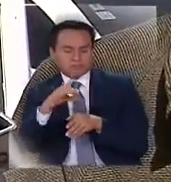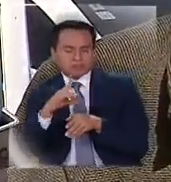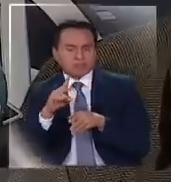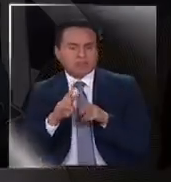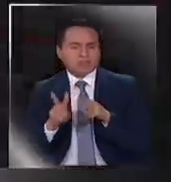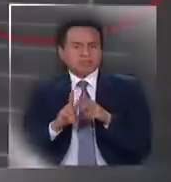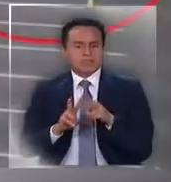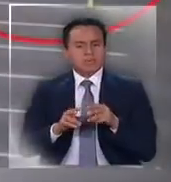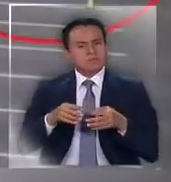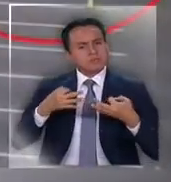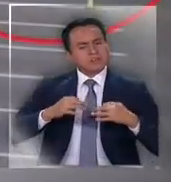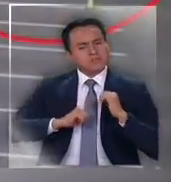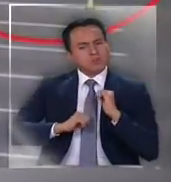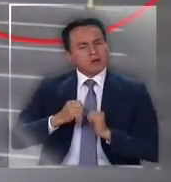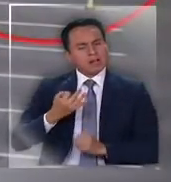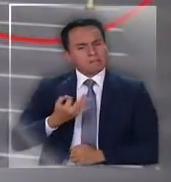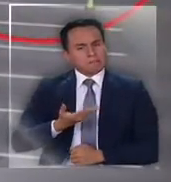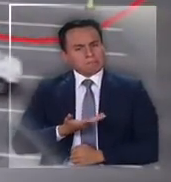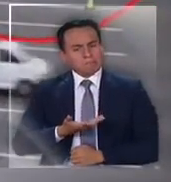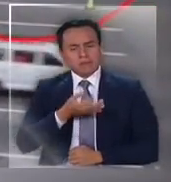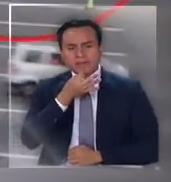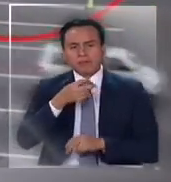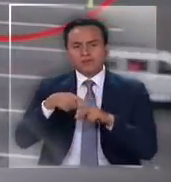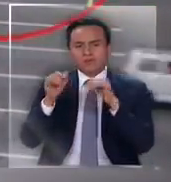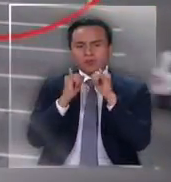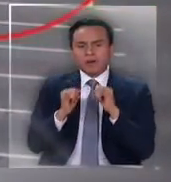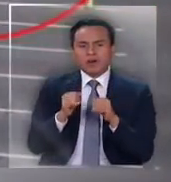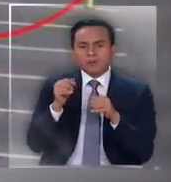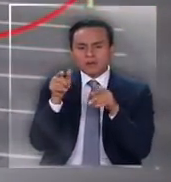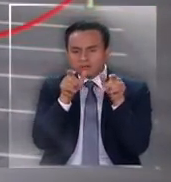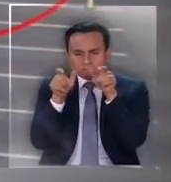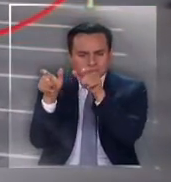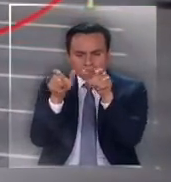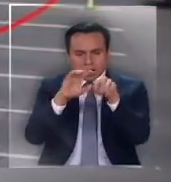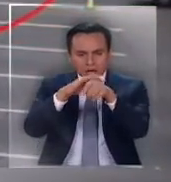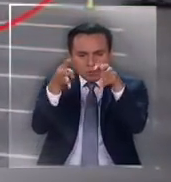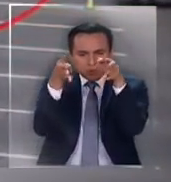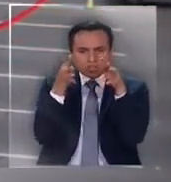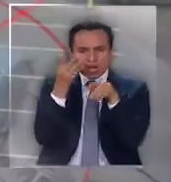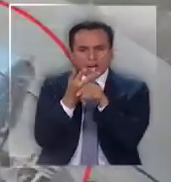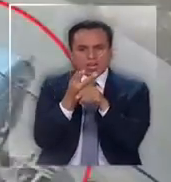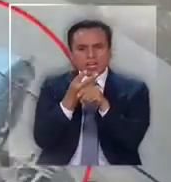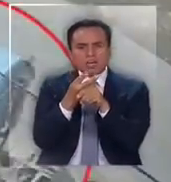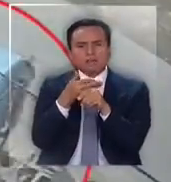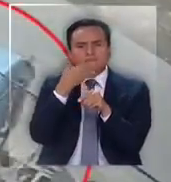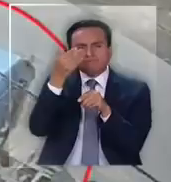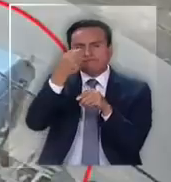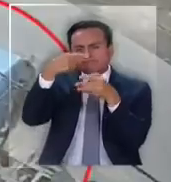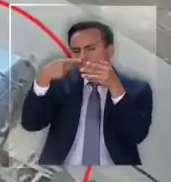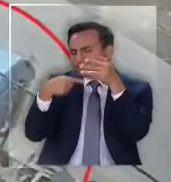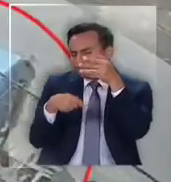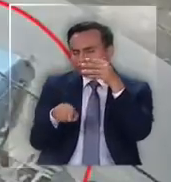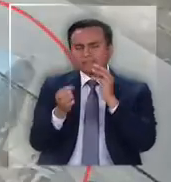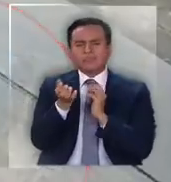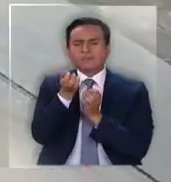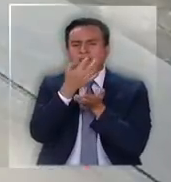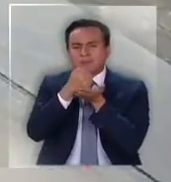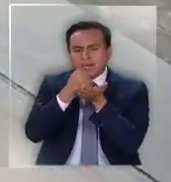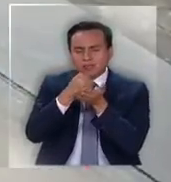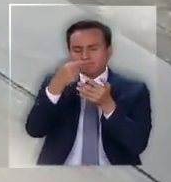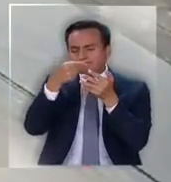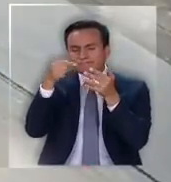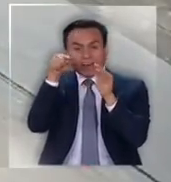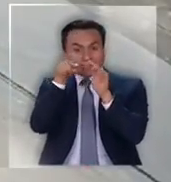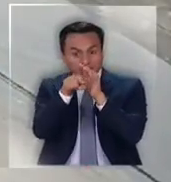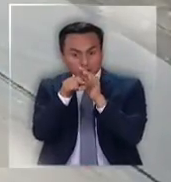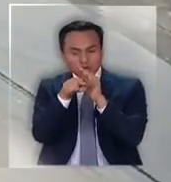empresas de manera formal. Esta es otra forma de operar de los delincuentes, que buscan camiones cargados con electrodomésticos, medicamentos u otros artículos